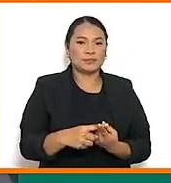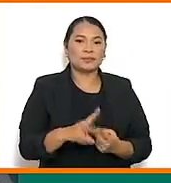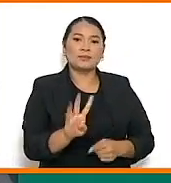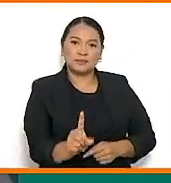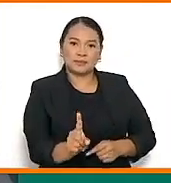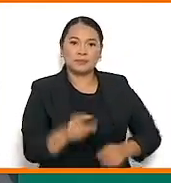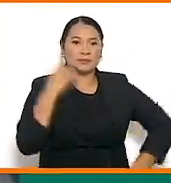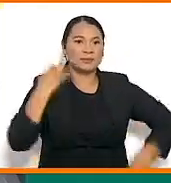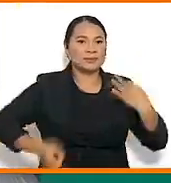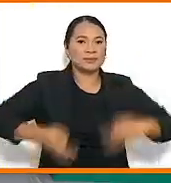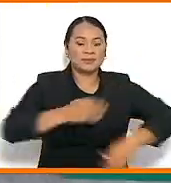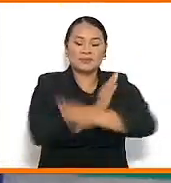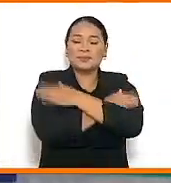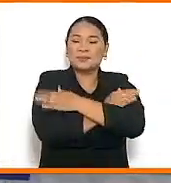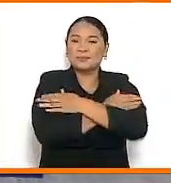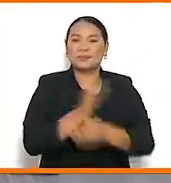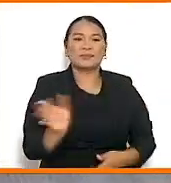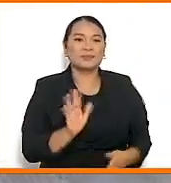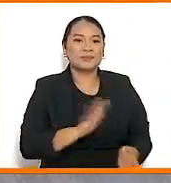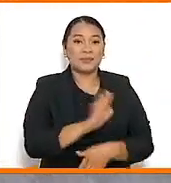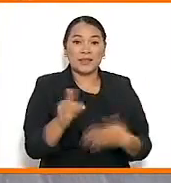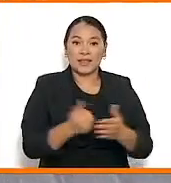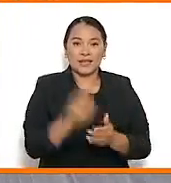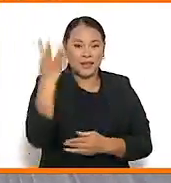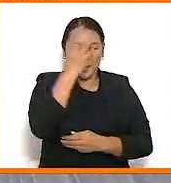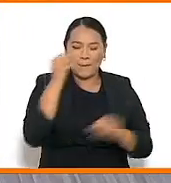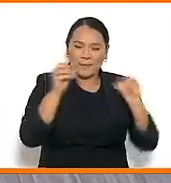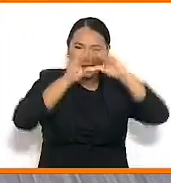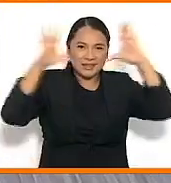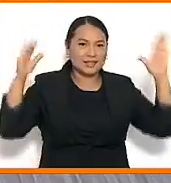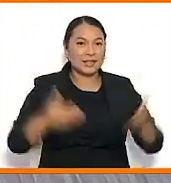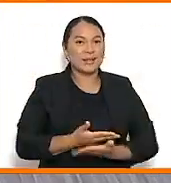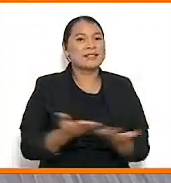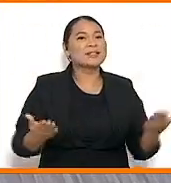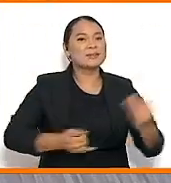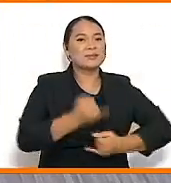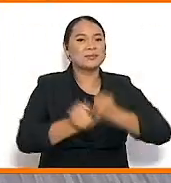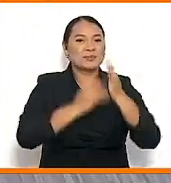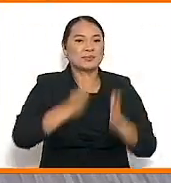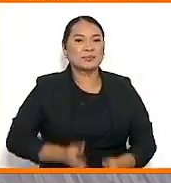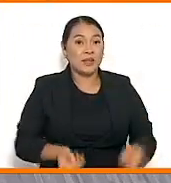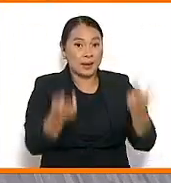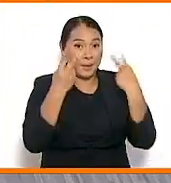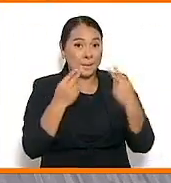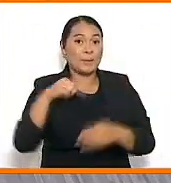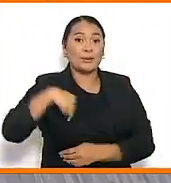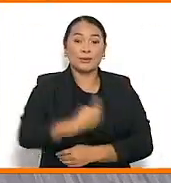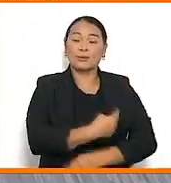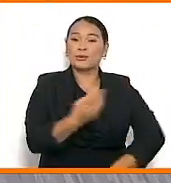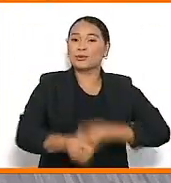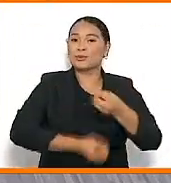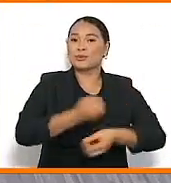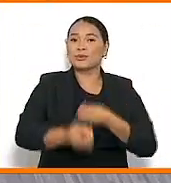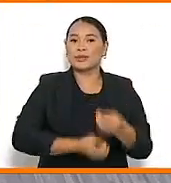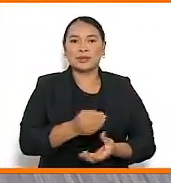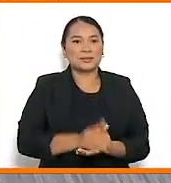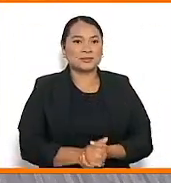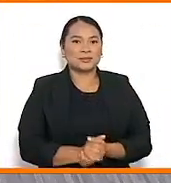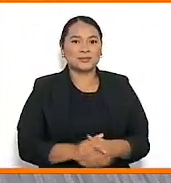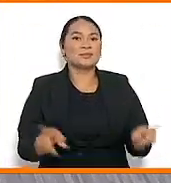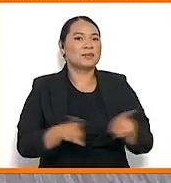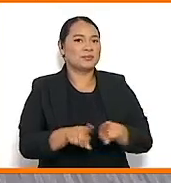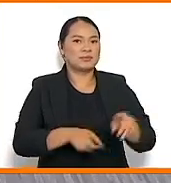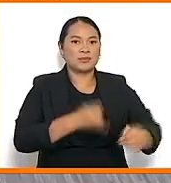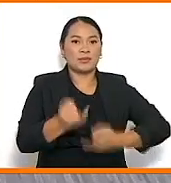1. ¡Felicidades! Nos despedimos deseándoles una linda mañana a todos nuestros jugadores que han sintonizado nuestro sorteo. Y también,